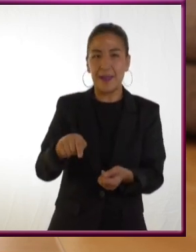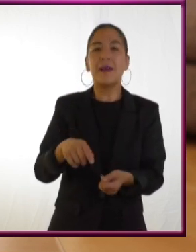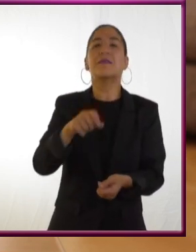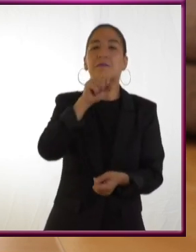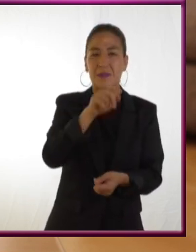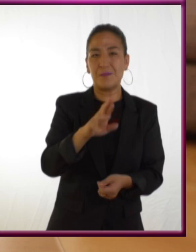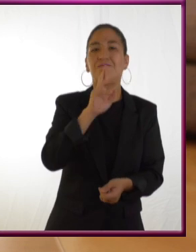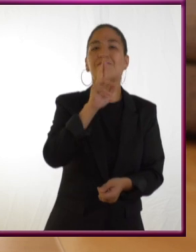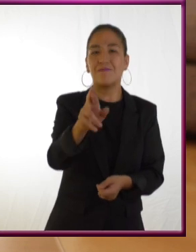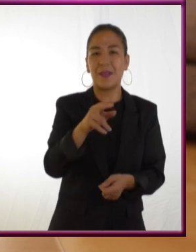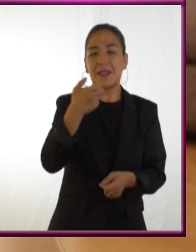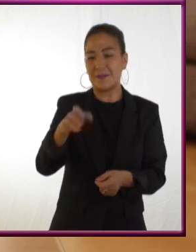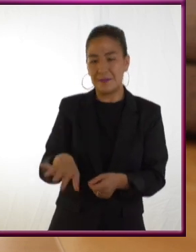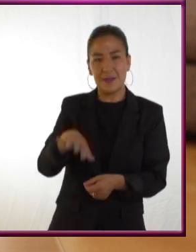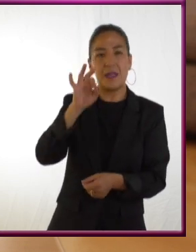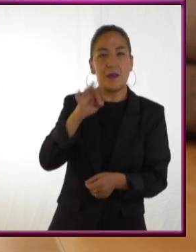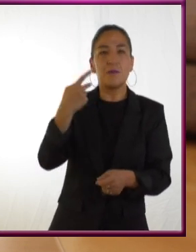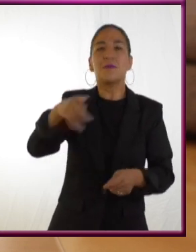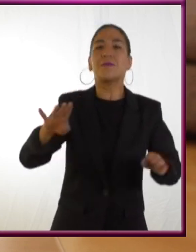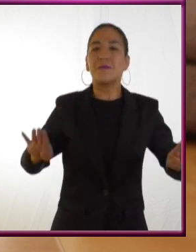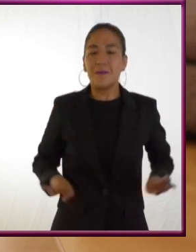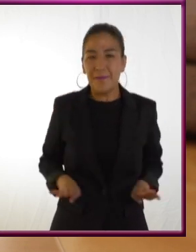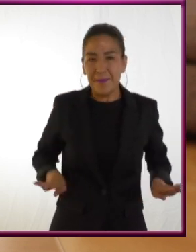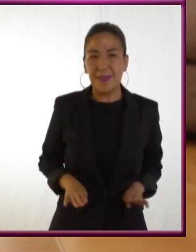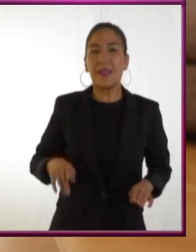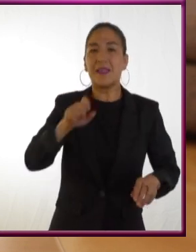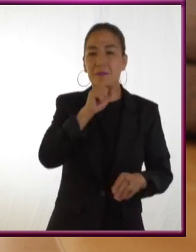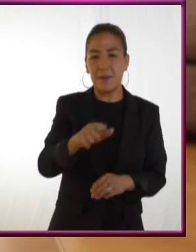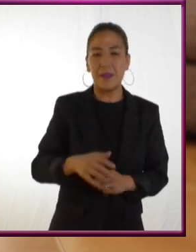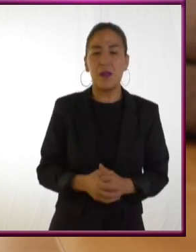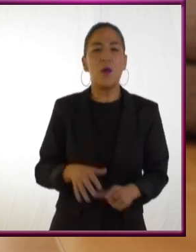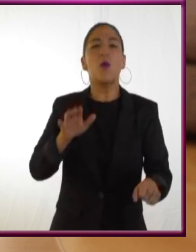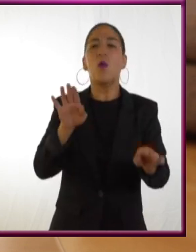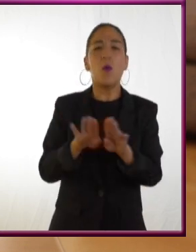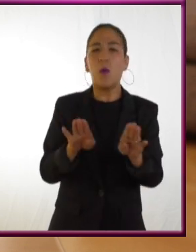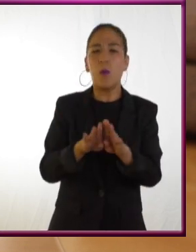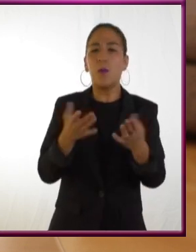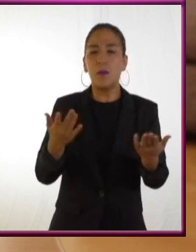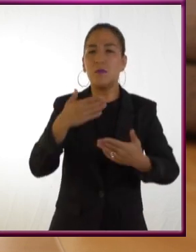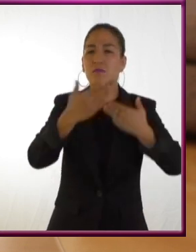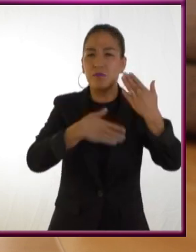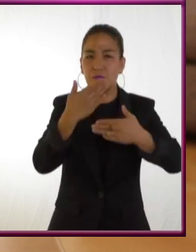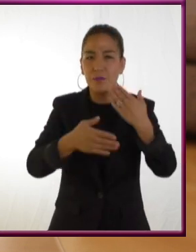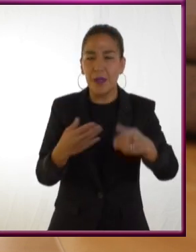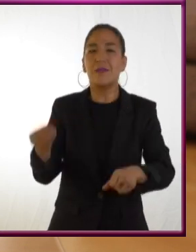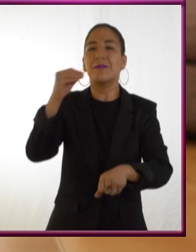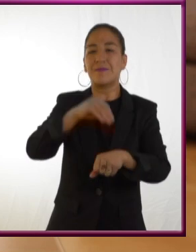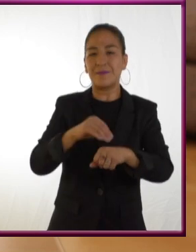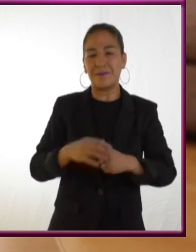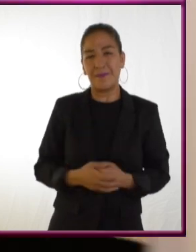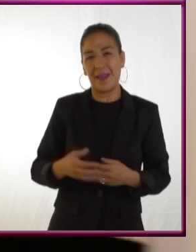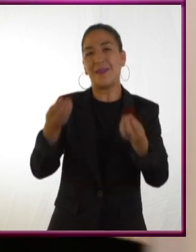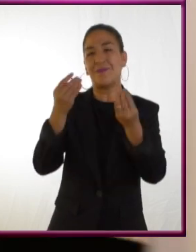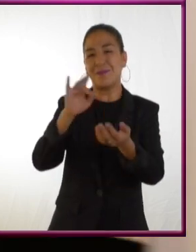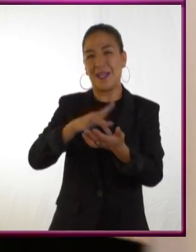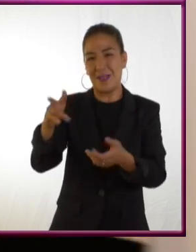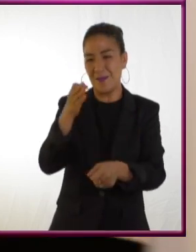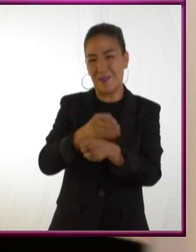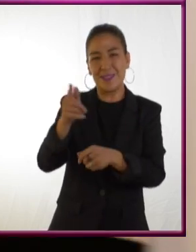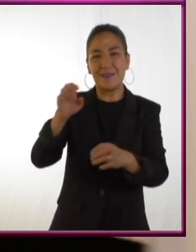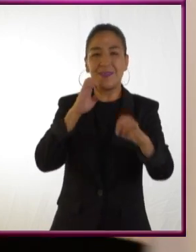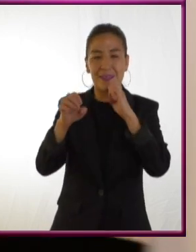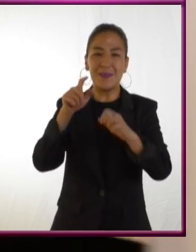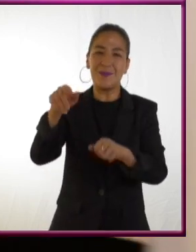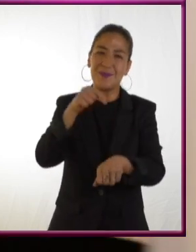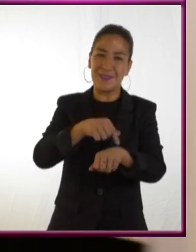es el tipo de resultados que podemos obtener, las propiedades y características, y cómo las vamos a ir aplicando. Pues muchas